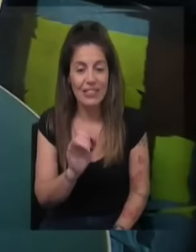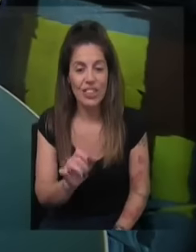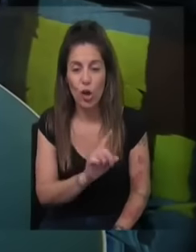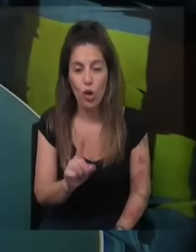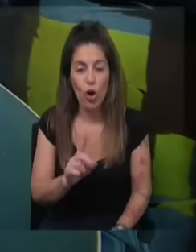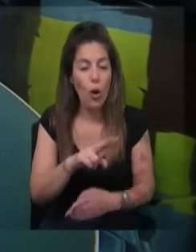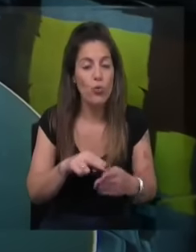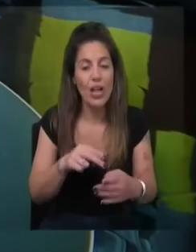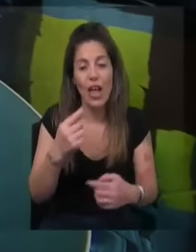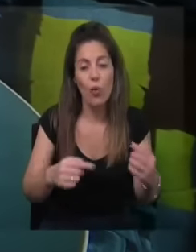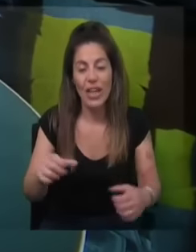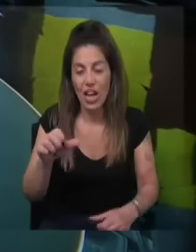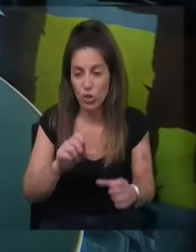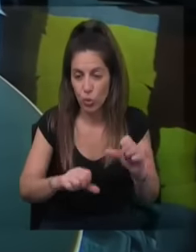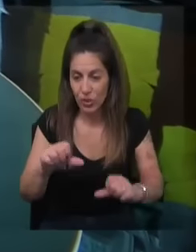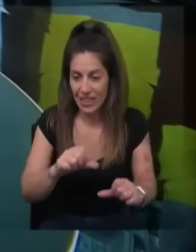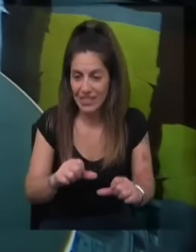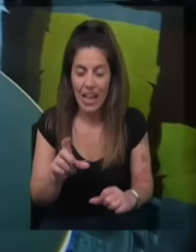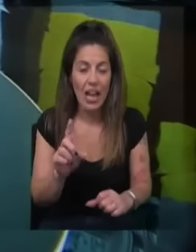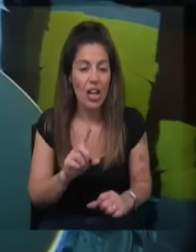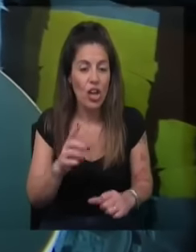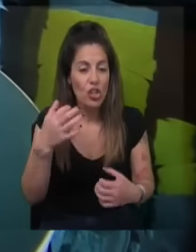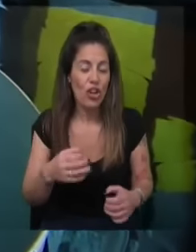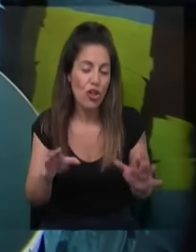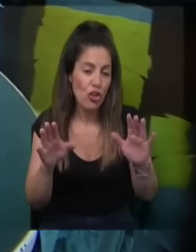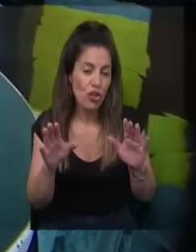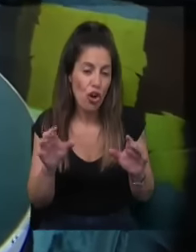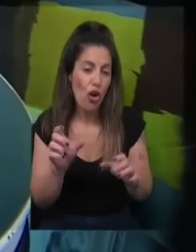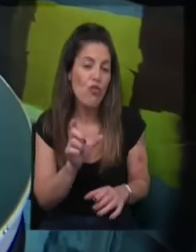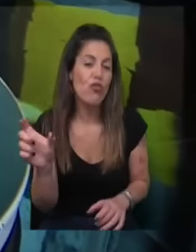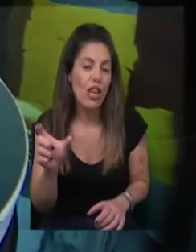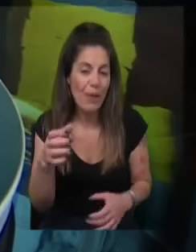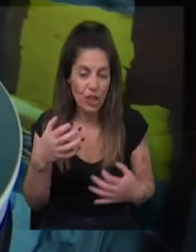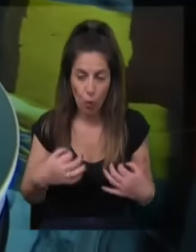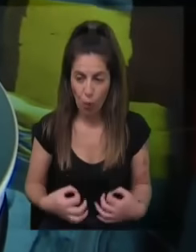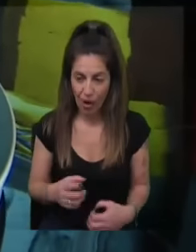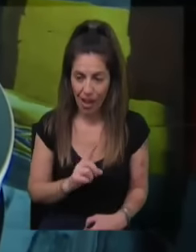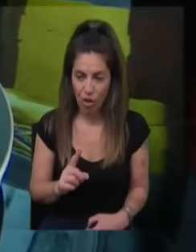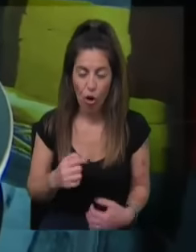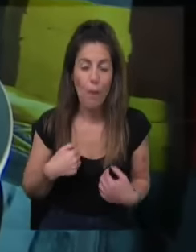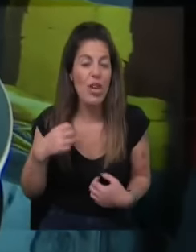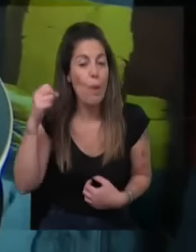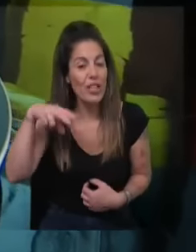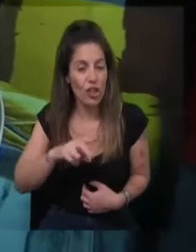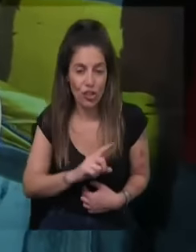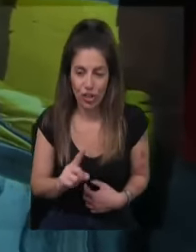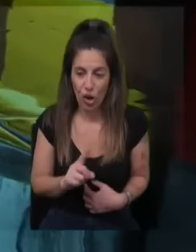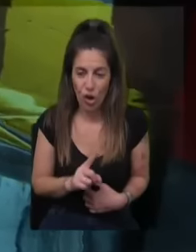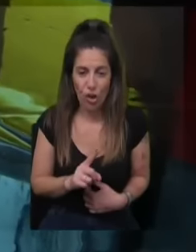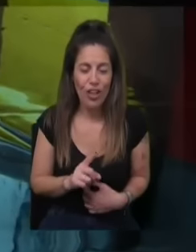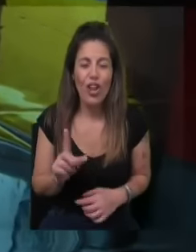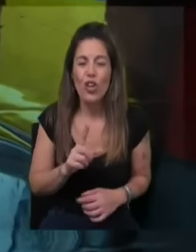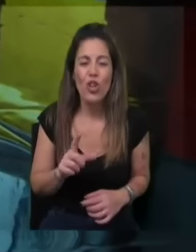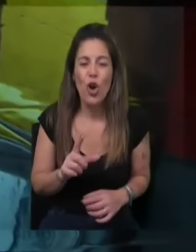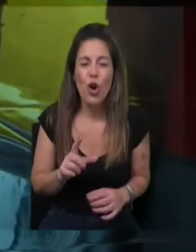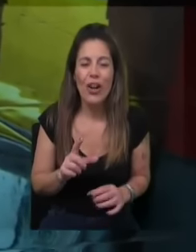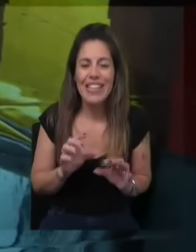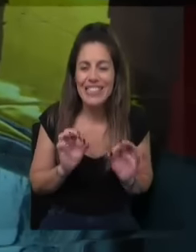sustancia parece que no tiene que ser con fundamento moral no tengo exactamente el mismo